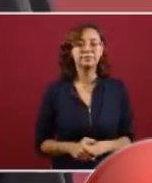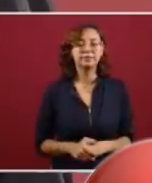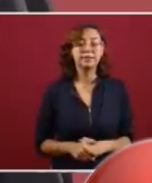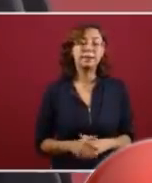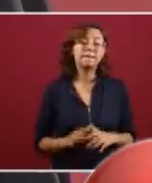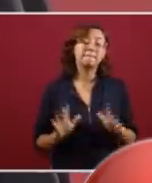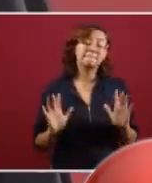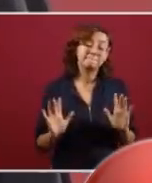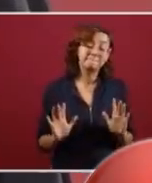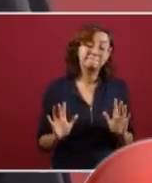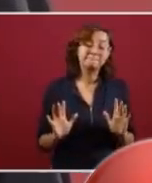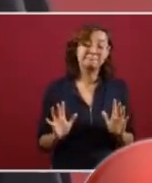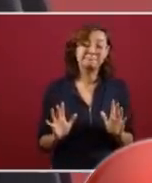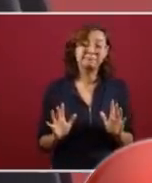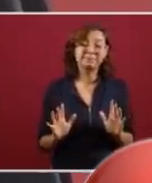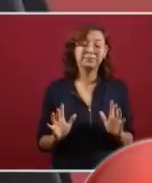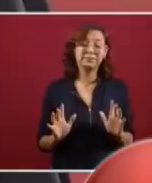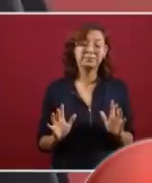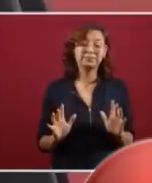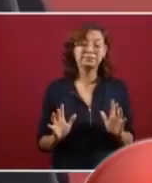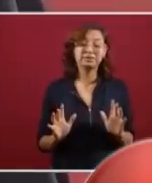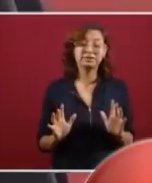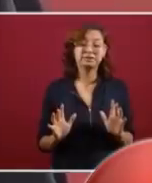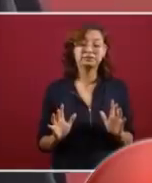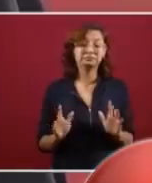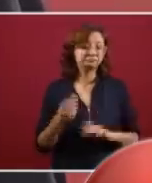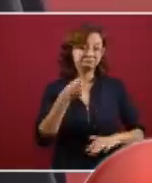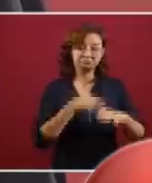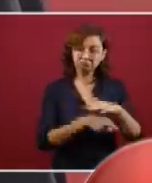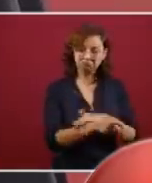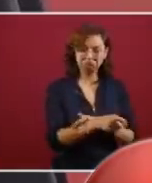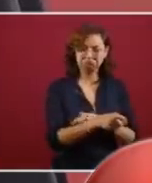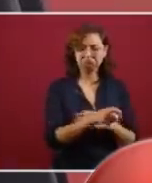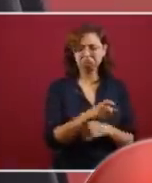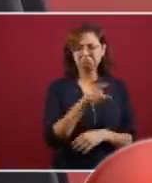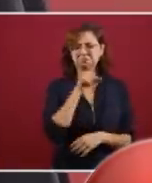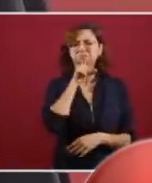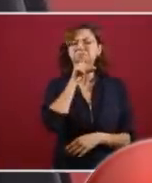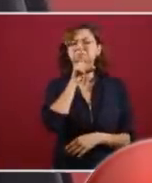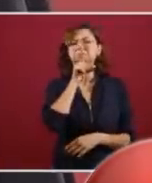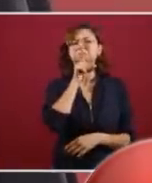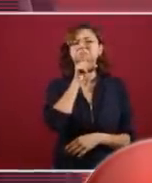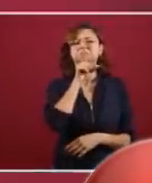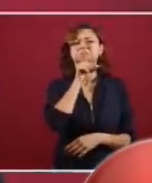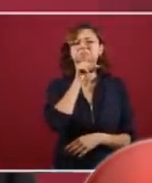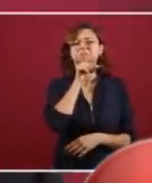O, si no era por un moche,